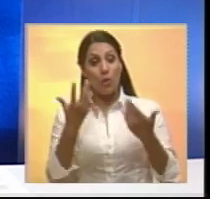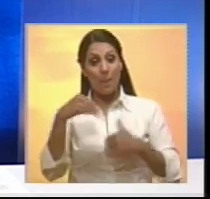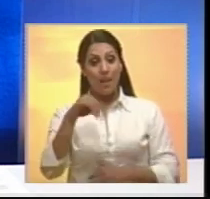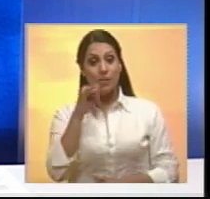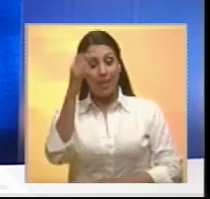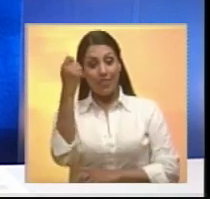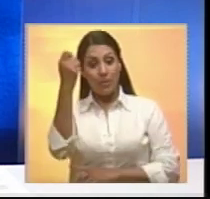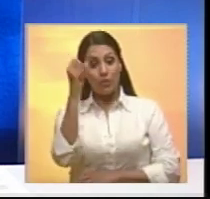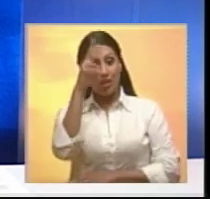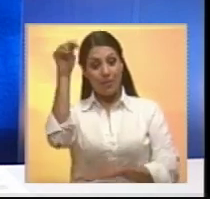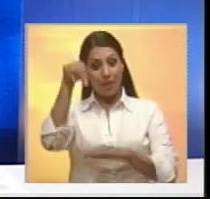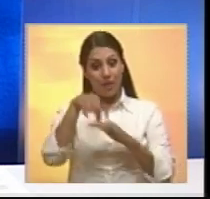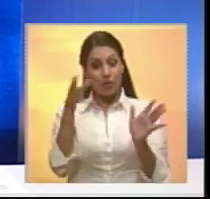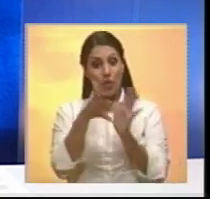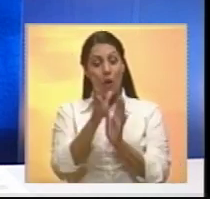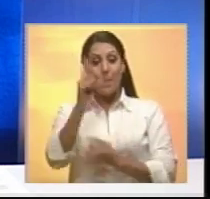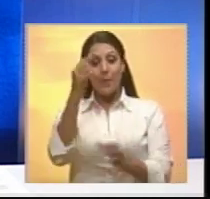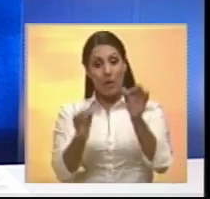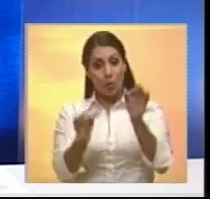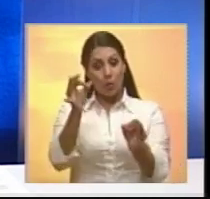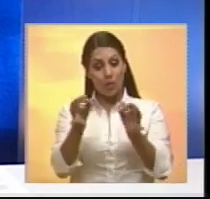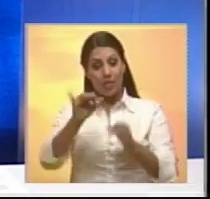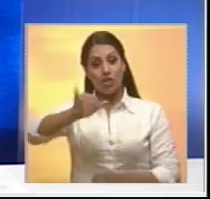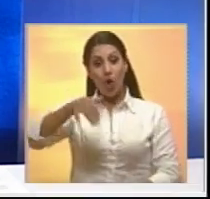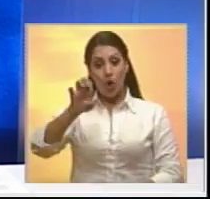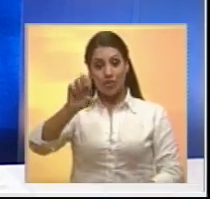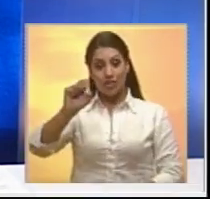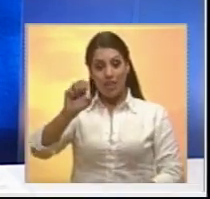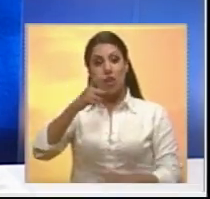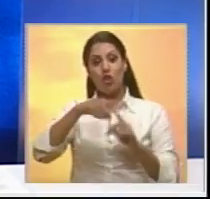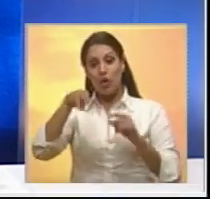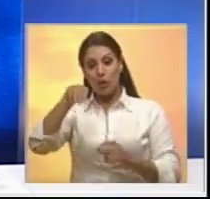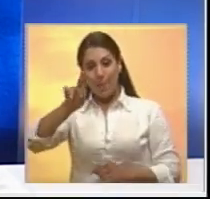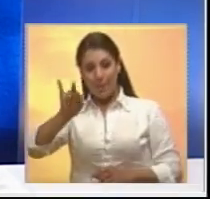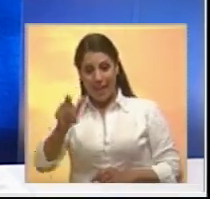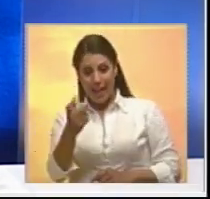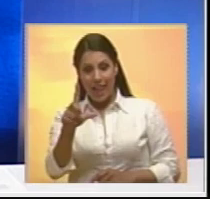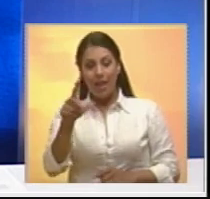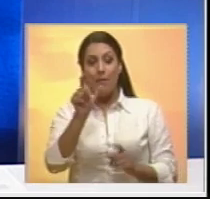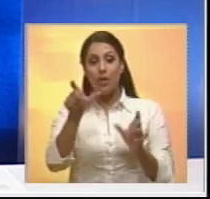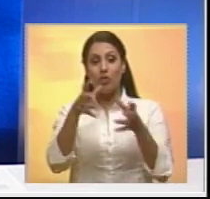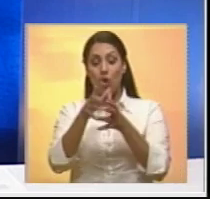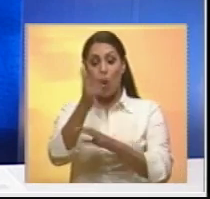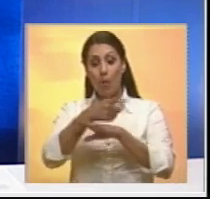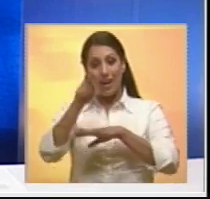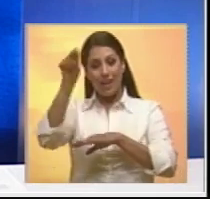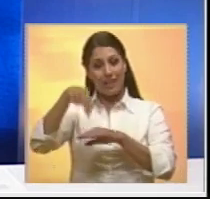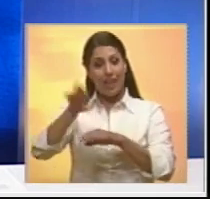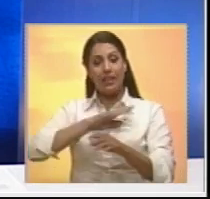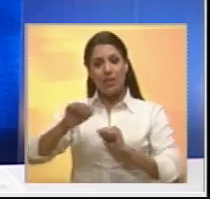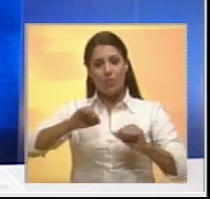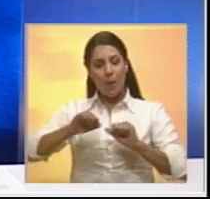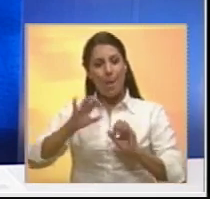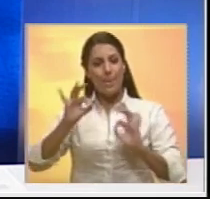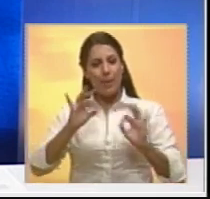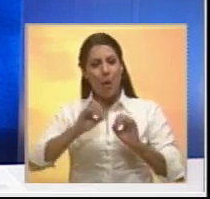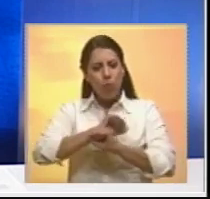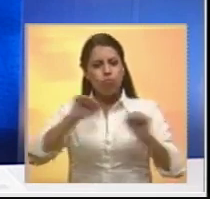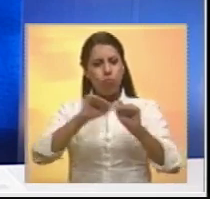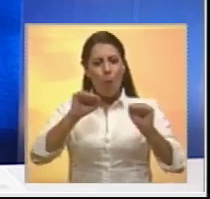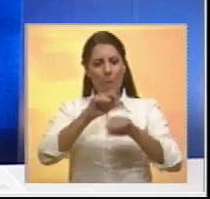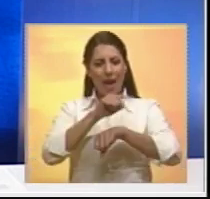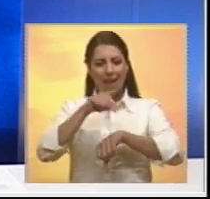Continuamos. Los diputados de la Asamblea Nacional por Primera Justicia, José Manuel Olivares y Miguel Pizarro, advierten que el gobierno nacional está activando una bomba